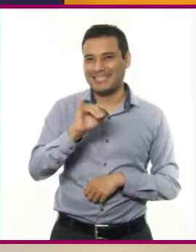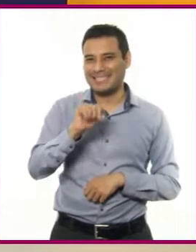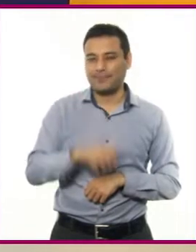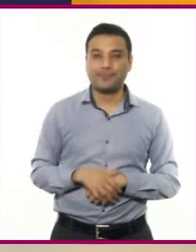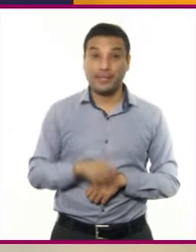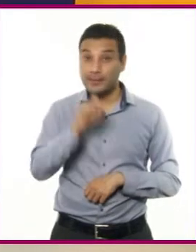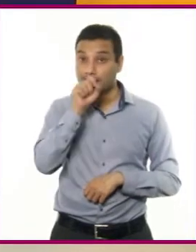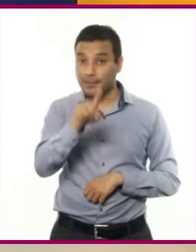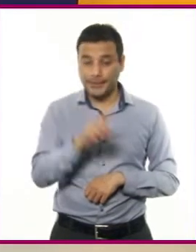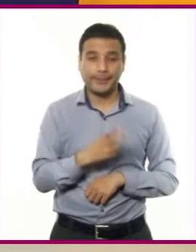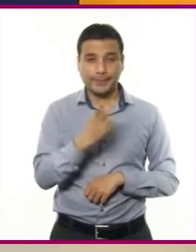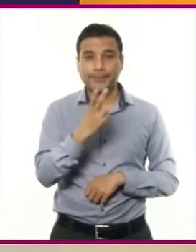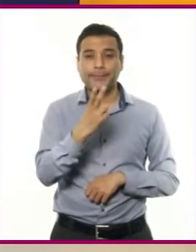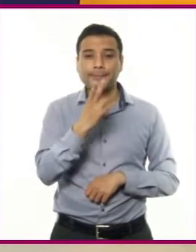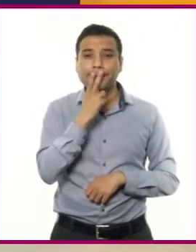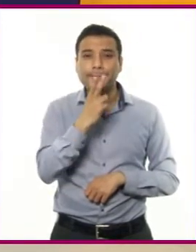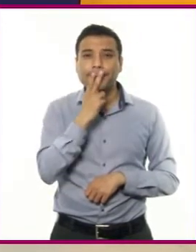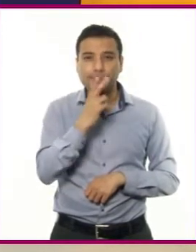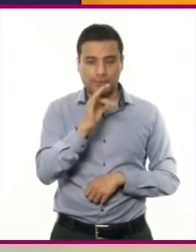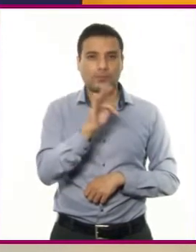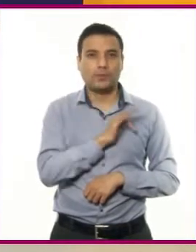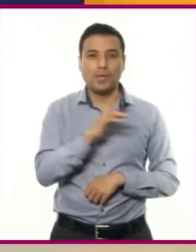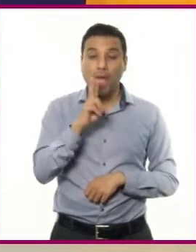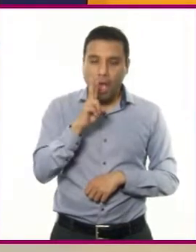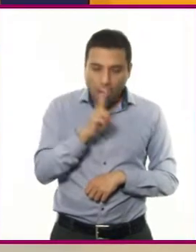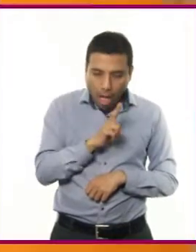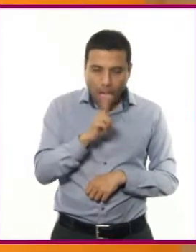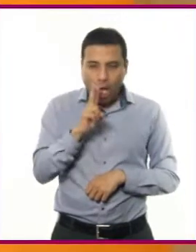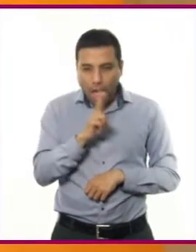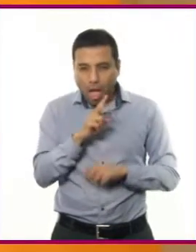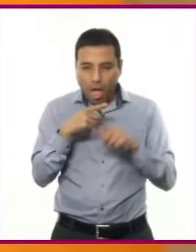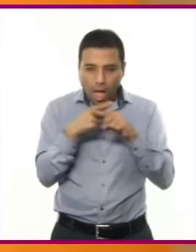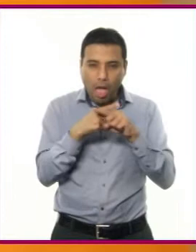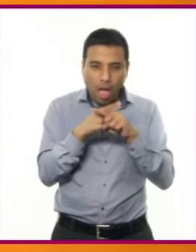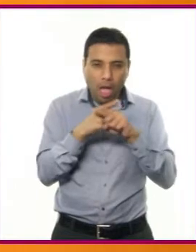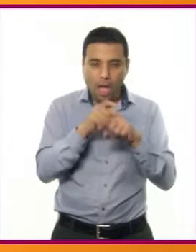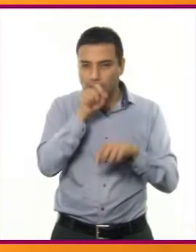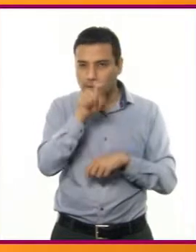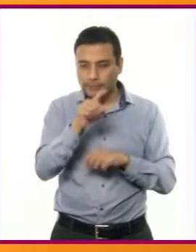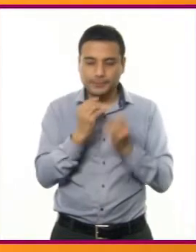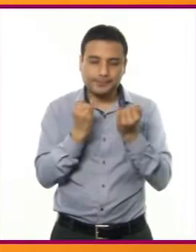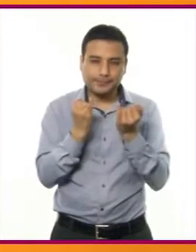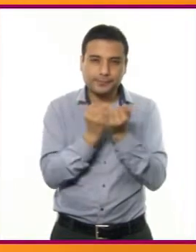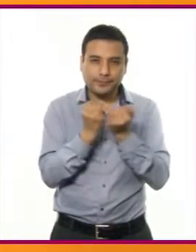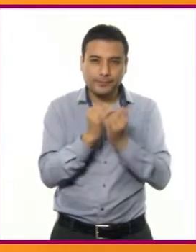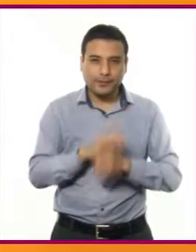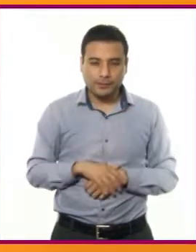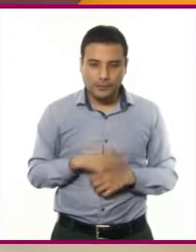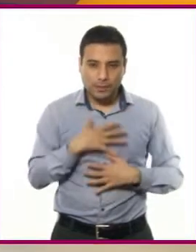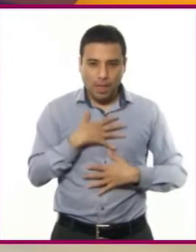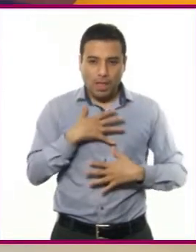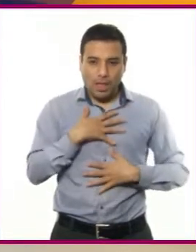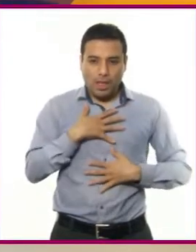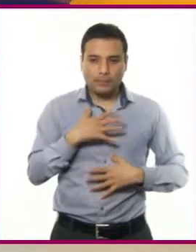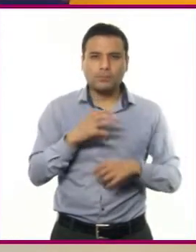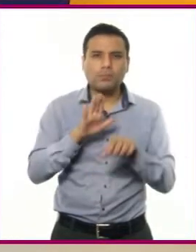la respiración y la frecuencia cardíaca, porque su forma es similar a una sustancia química